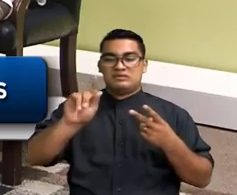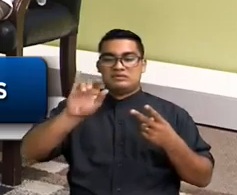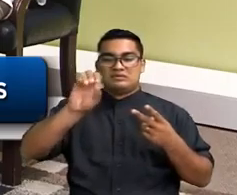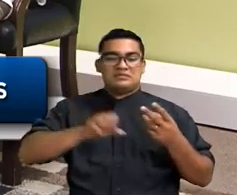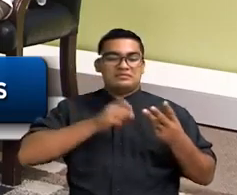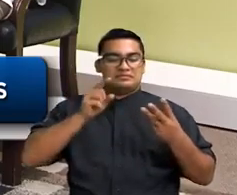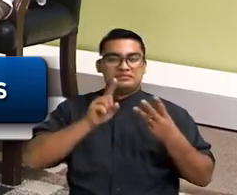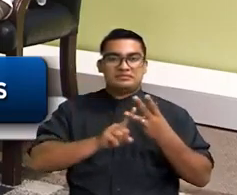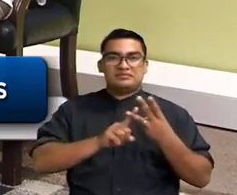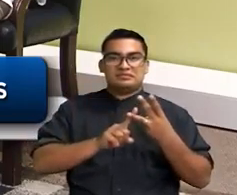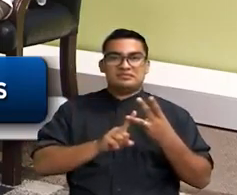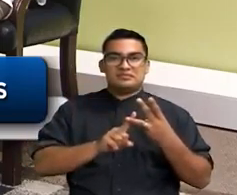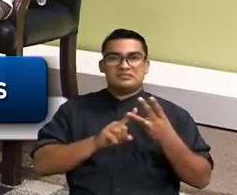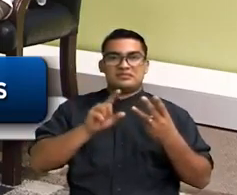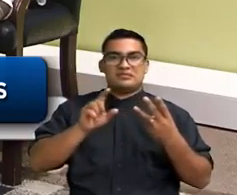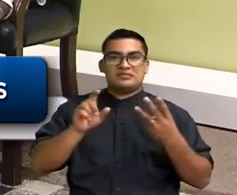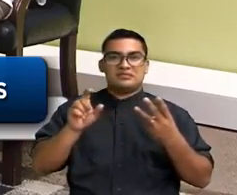hablado